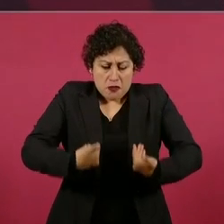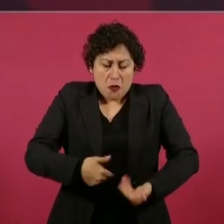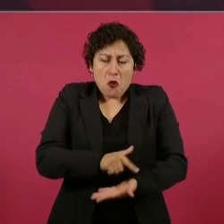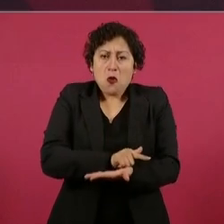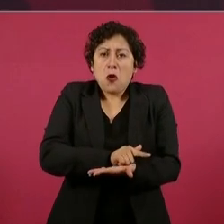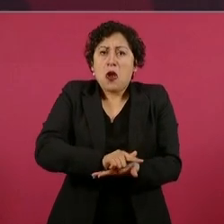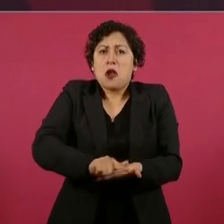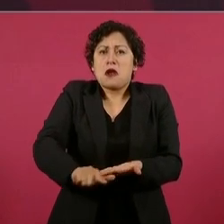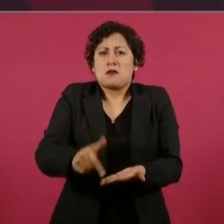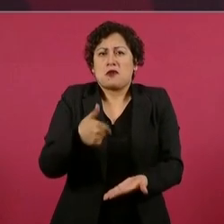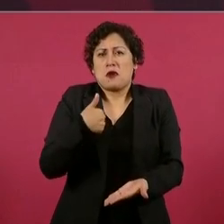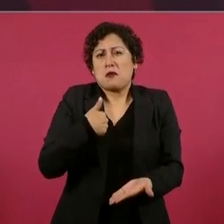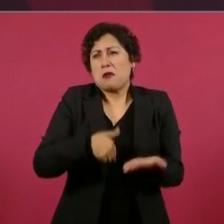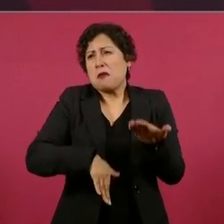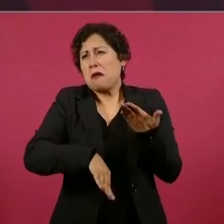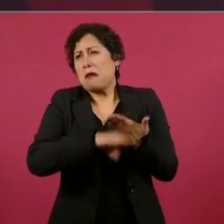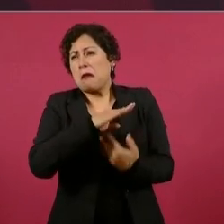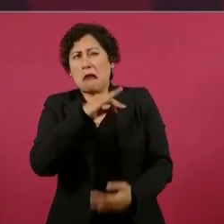Como decía Díaz Mirón,